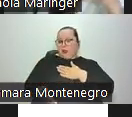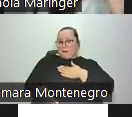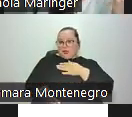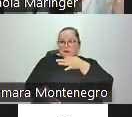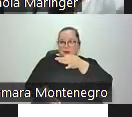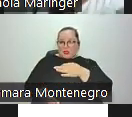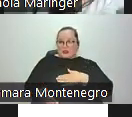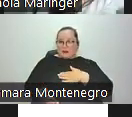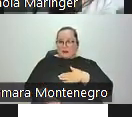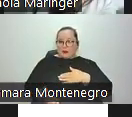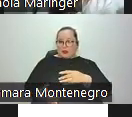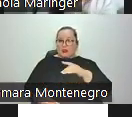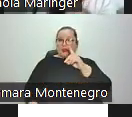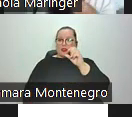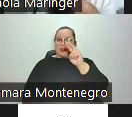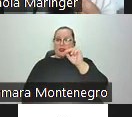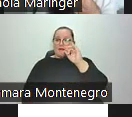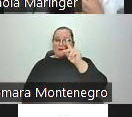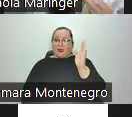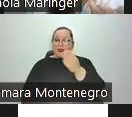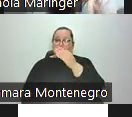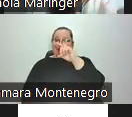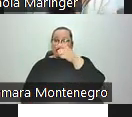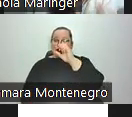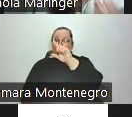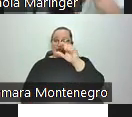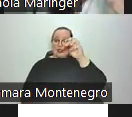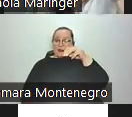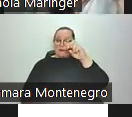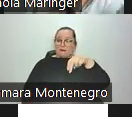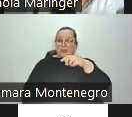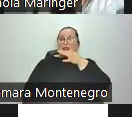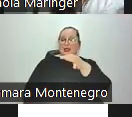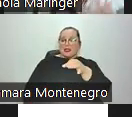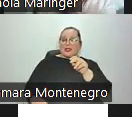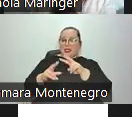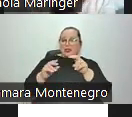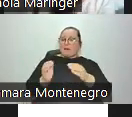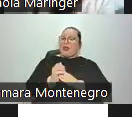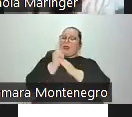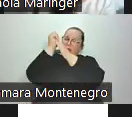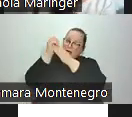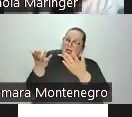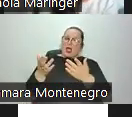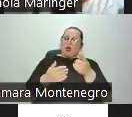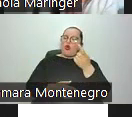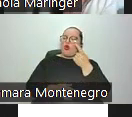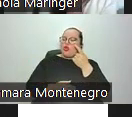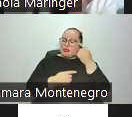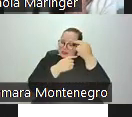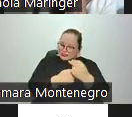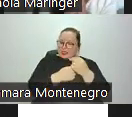mucho Daniel Goleman. Hay como referente de lo que es el autoliderazgo, el autoconocimiento.